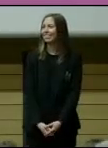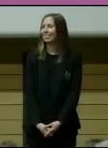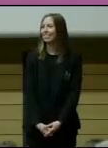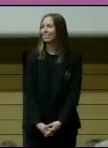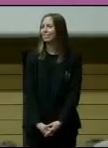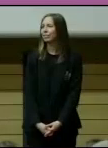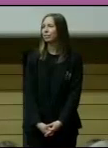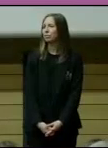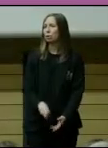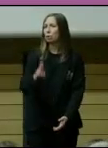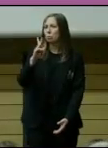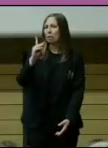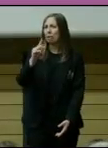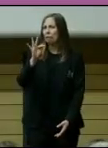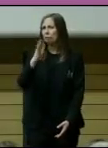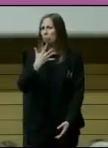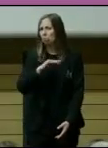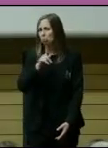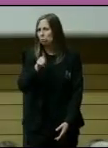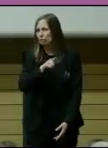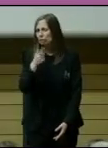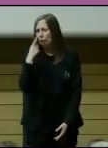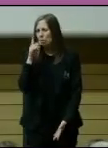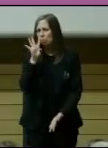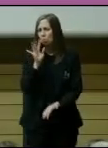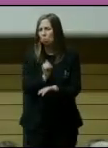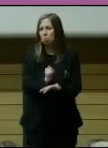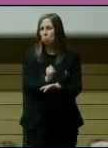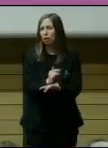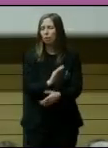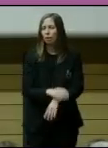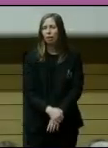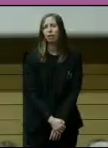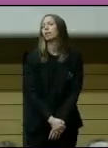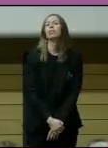Bueno, lo voy a hacer con PDF sin animar. Bueno, no es que... A ver, déjame probar.